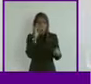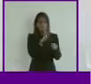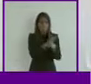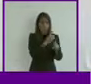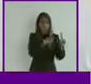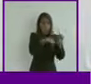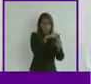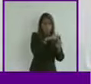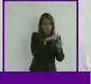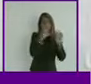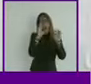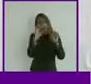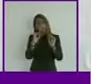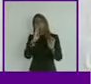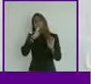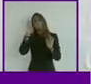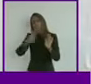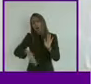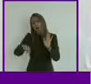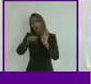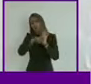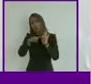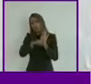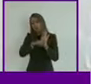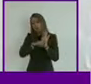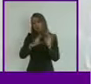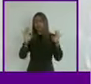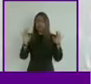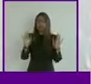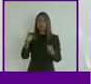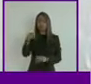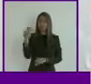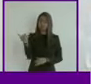contra. Entonces, me parece que es muy cierto lo que